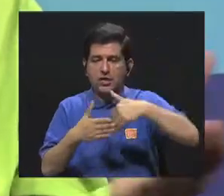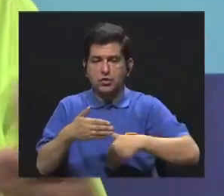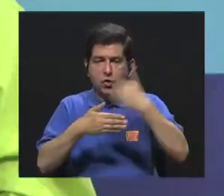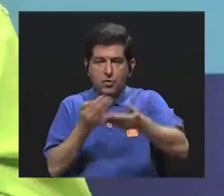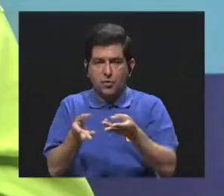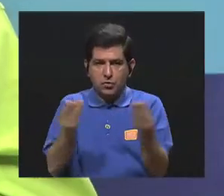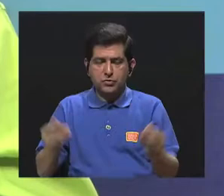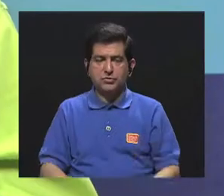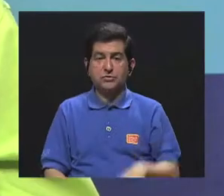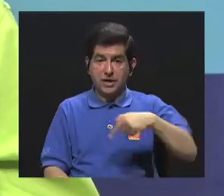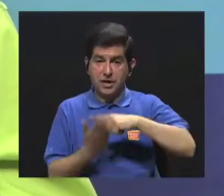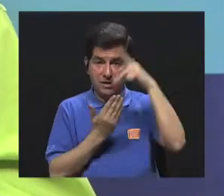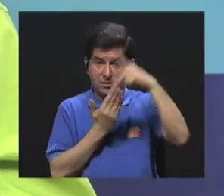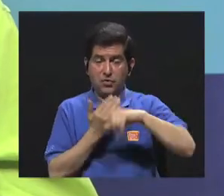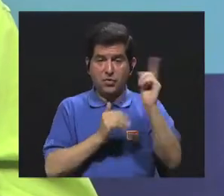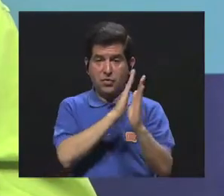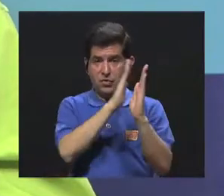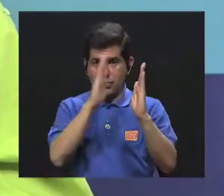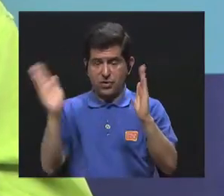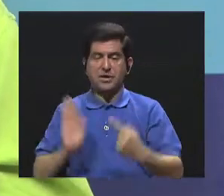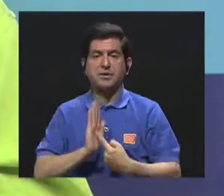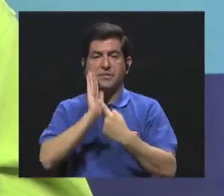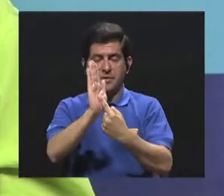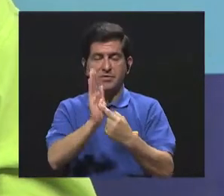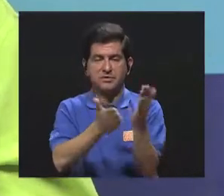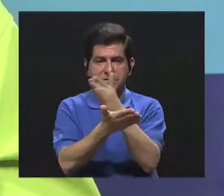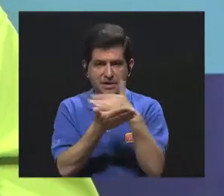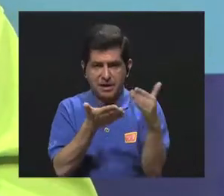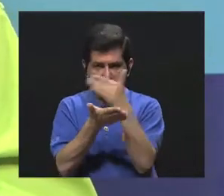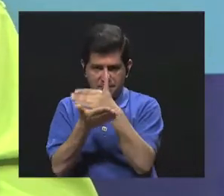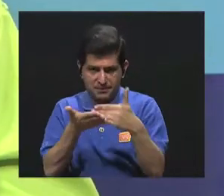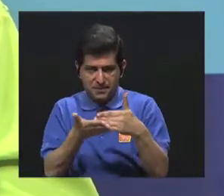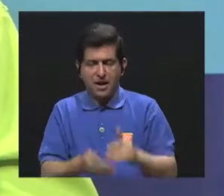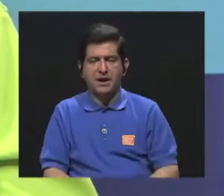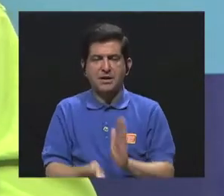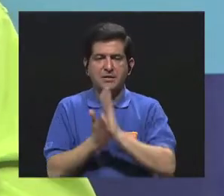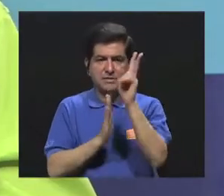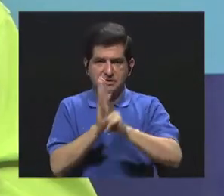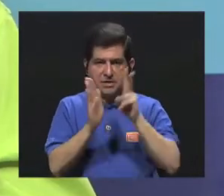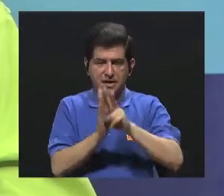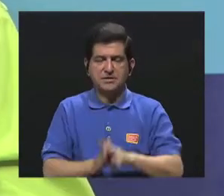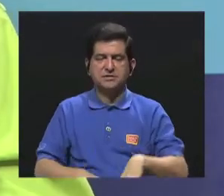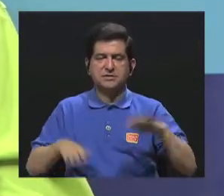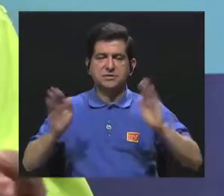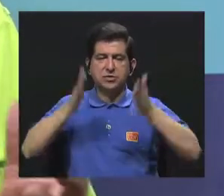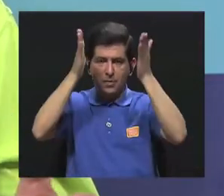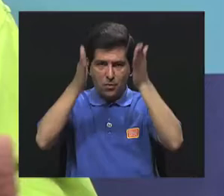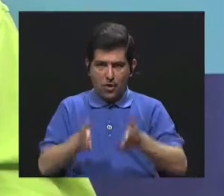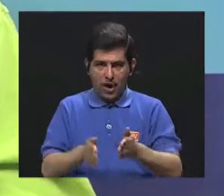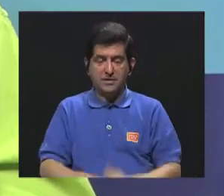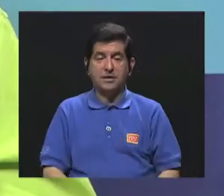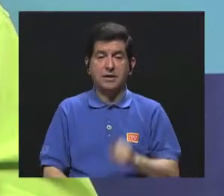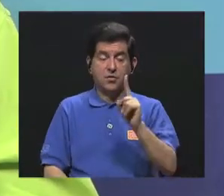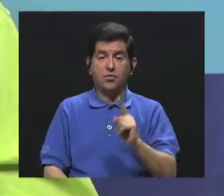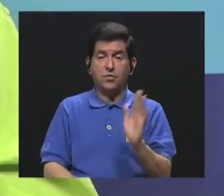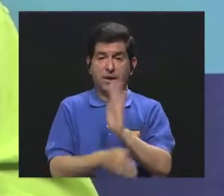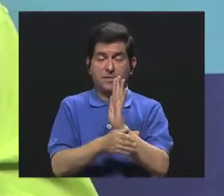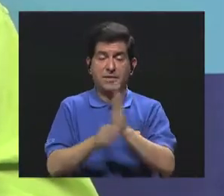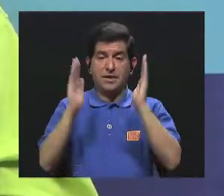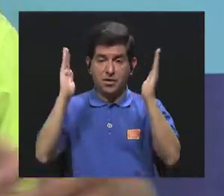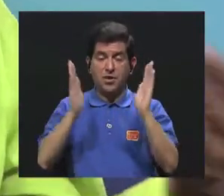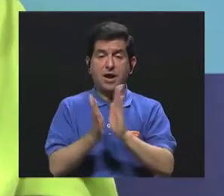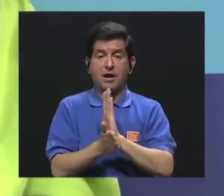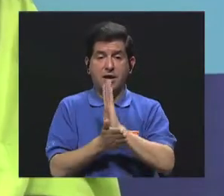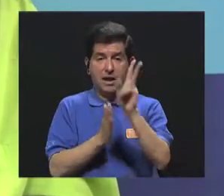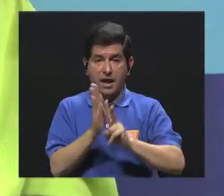esta edición del lunes de Cinemateca vamos a presentar fragmentos del documental Los Volátiles, que es un largometraje documental, y